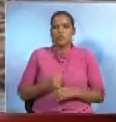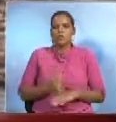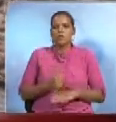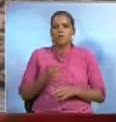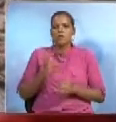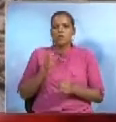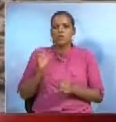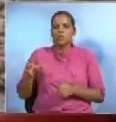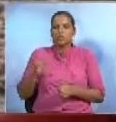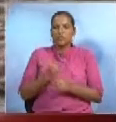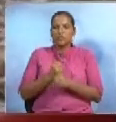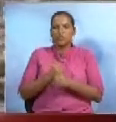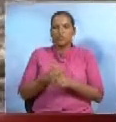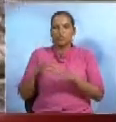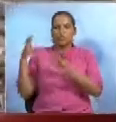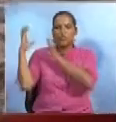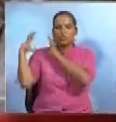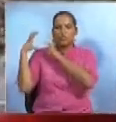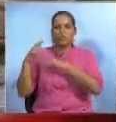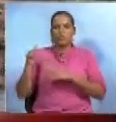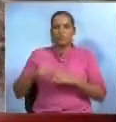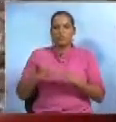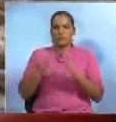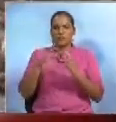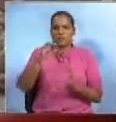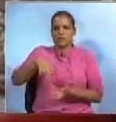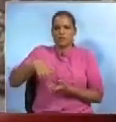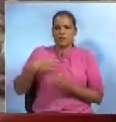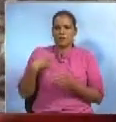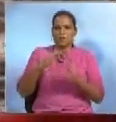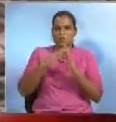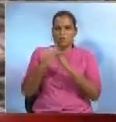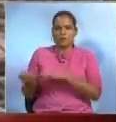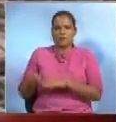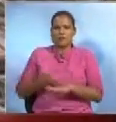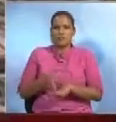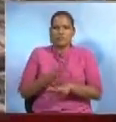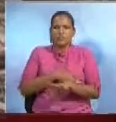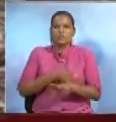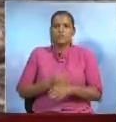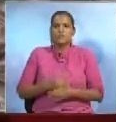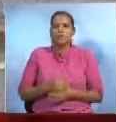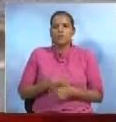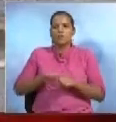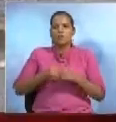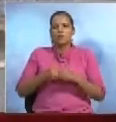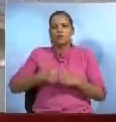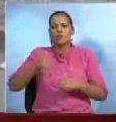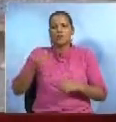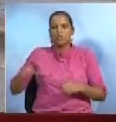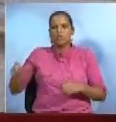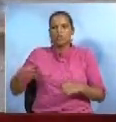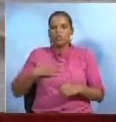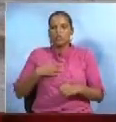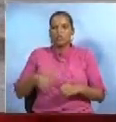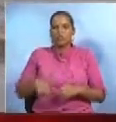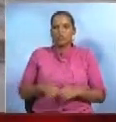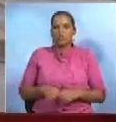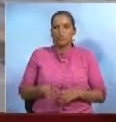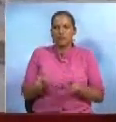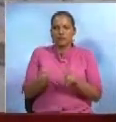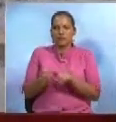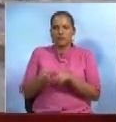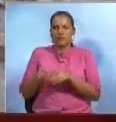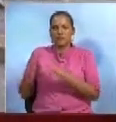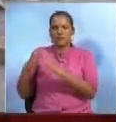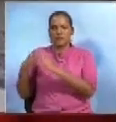municipio asistió con maquinaria para derrumbar la casa antes que perjudicara a ciudadanos que se encontraban a su alrededor.